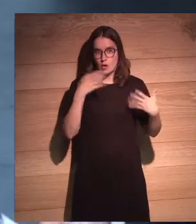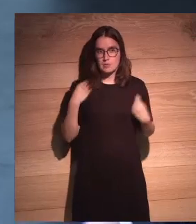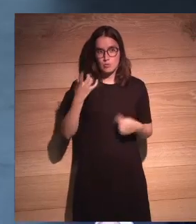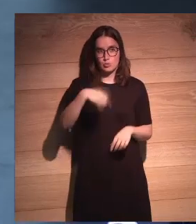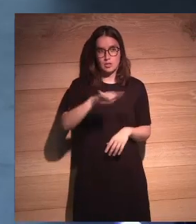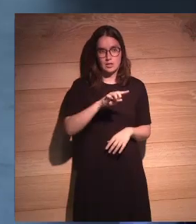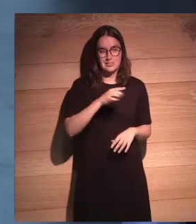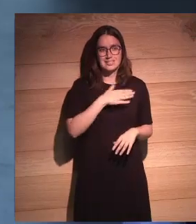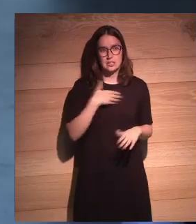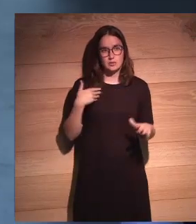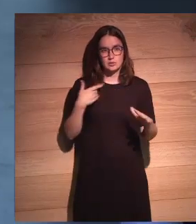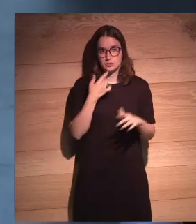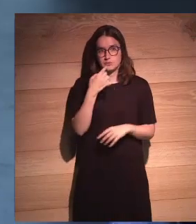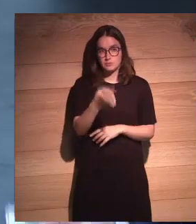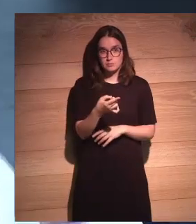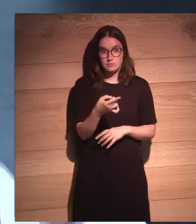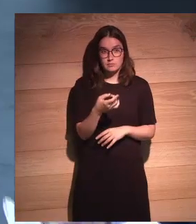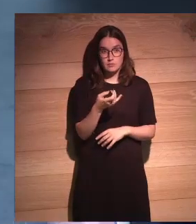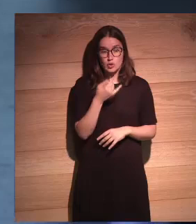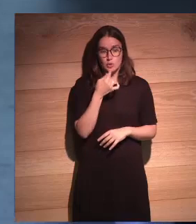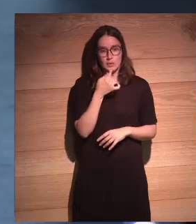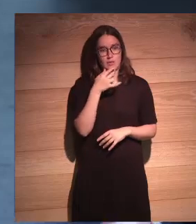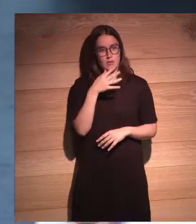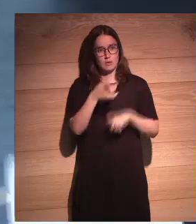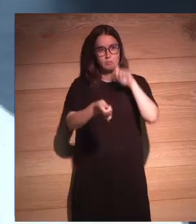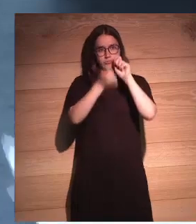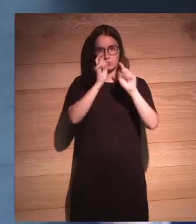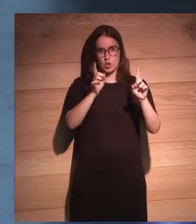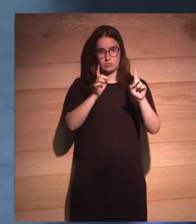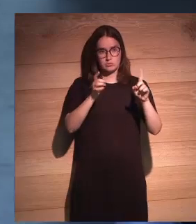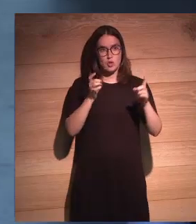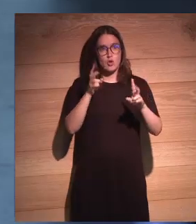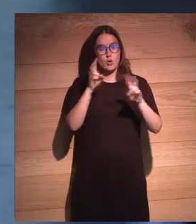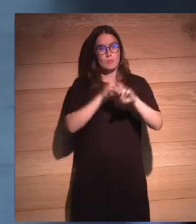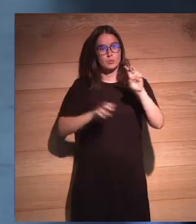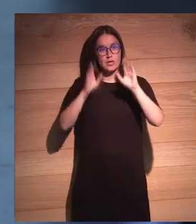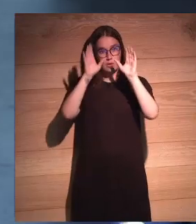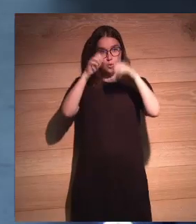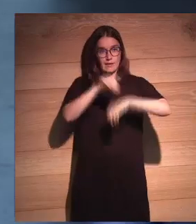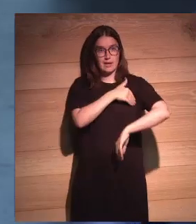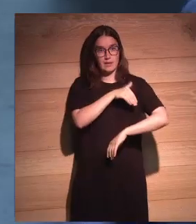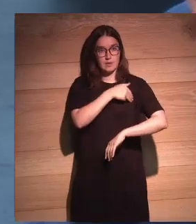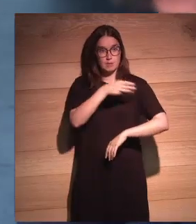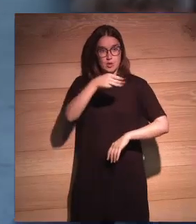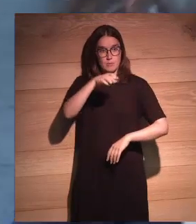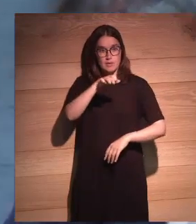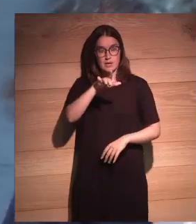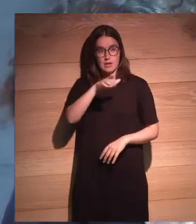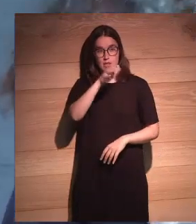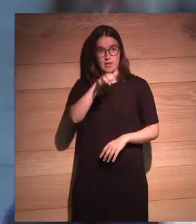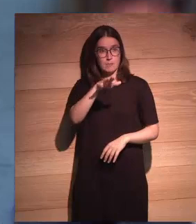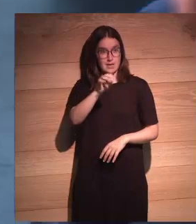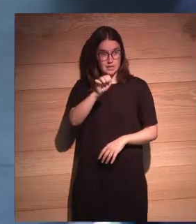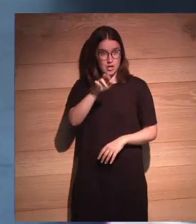ustedes. Bueno, quiero decirles que no se queden con nada de lo que voy a decir, que pongan en Google o en Google Académico Miguel Zapata Ros,